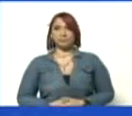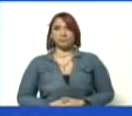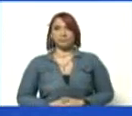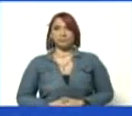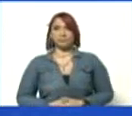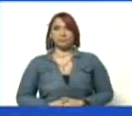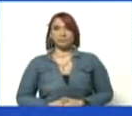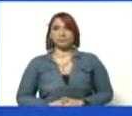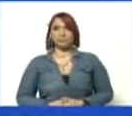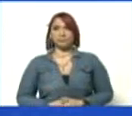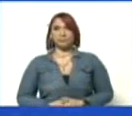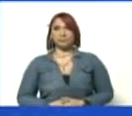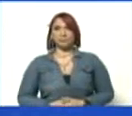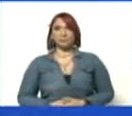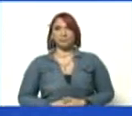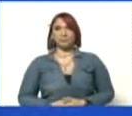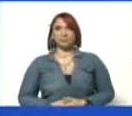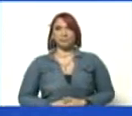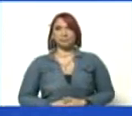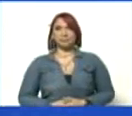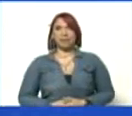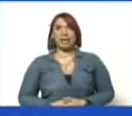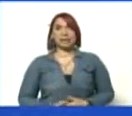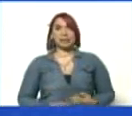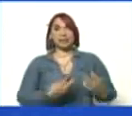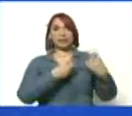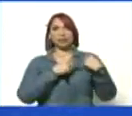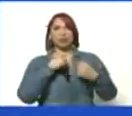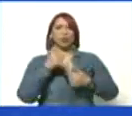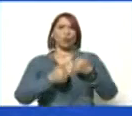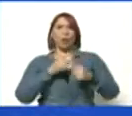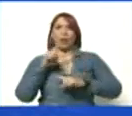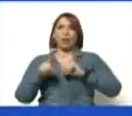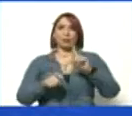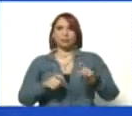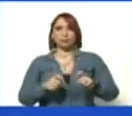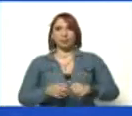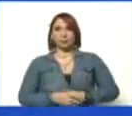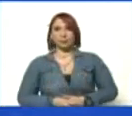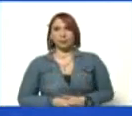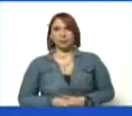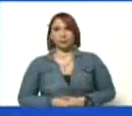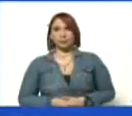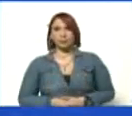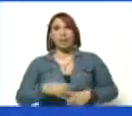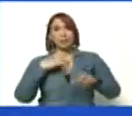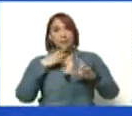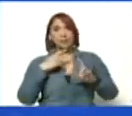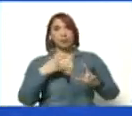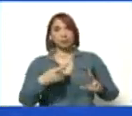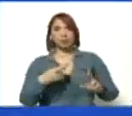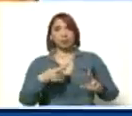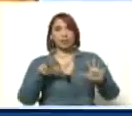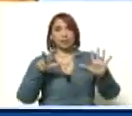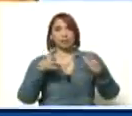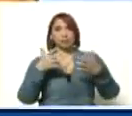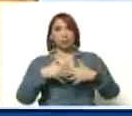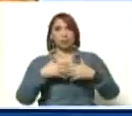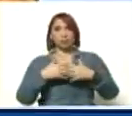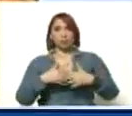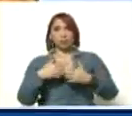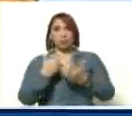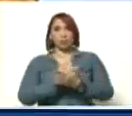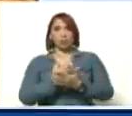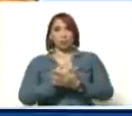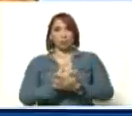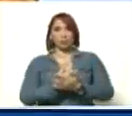quitado la palabra de la boca, porque yo le iba a preguntar cuáles son esas carreras que responden a los 8 motores económicos de la